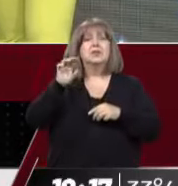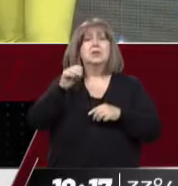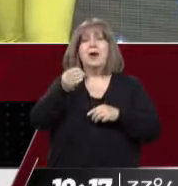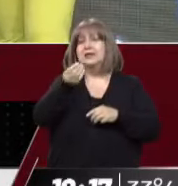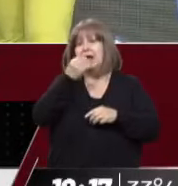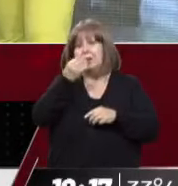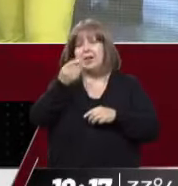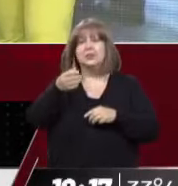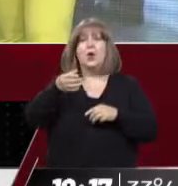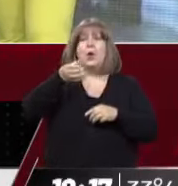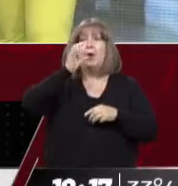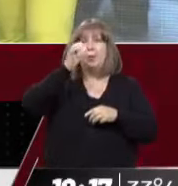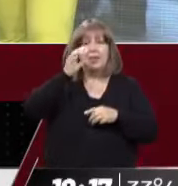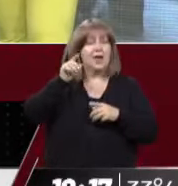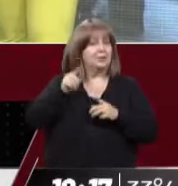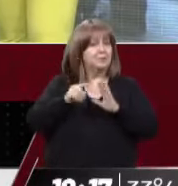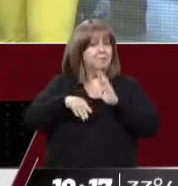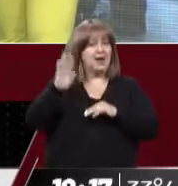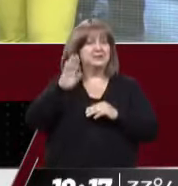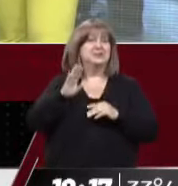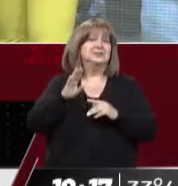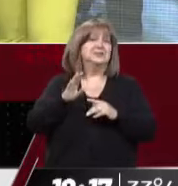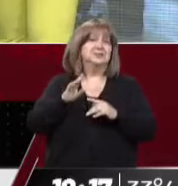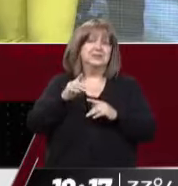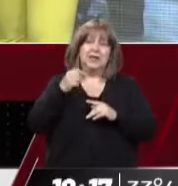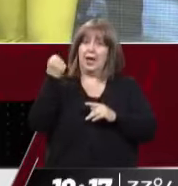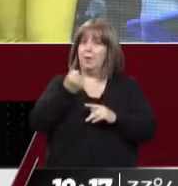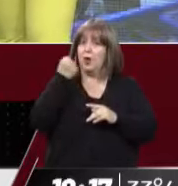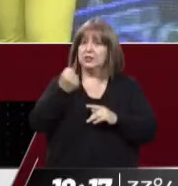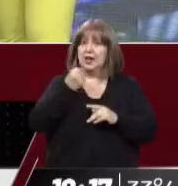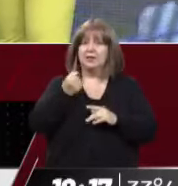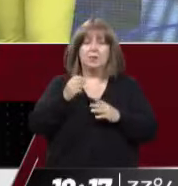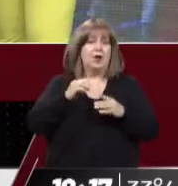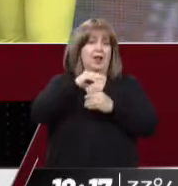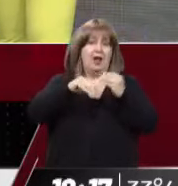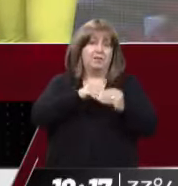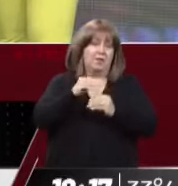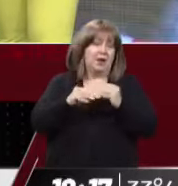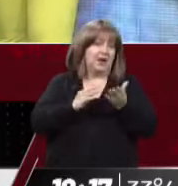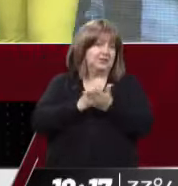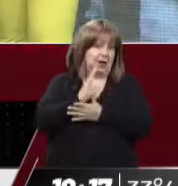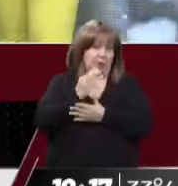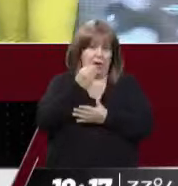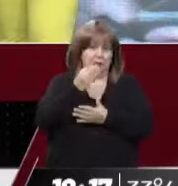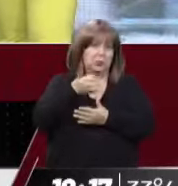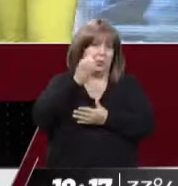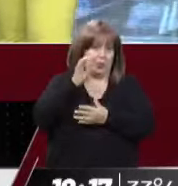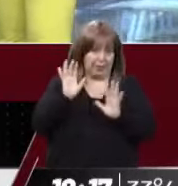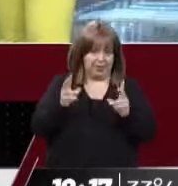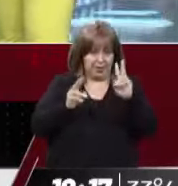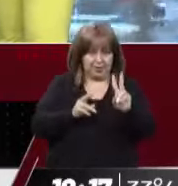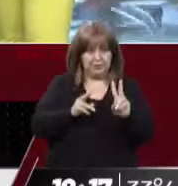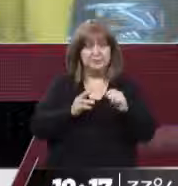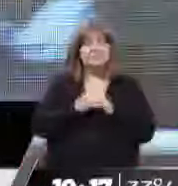alimentos y bebidas, que es el rubro, como decía al principio, indispensable en cada familia. Muchas gracias. Hasta luego. Silvia.